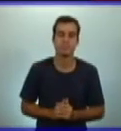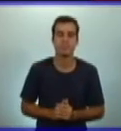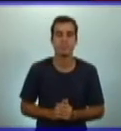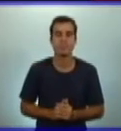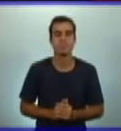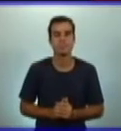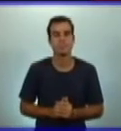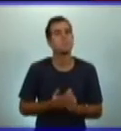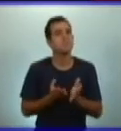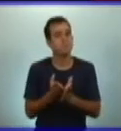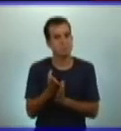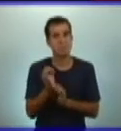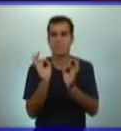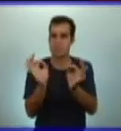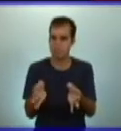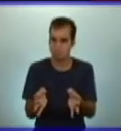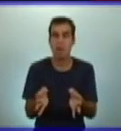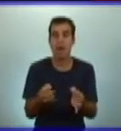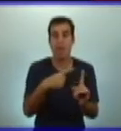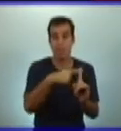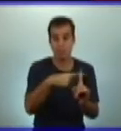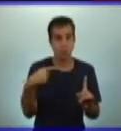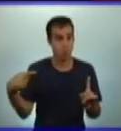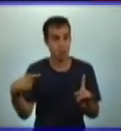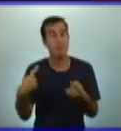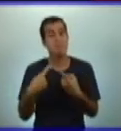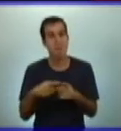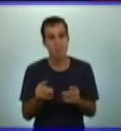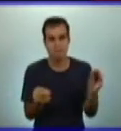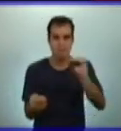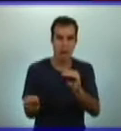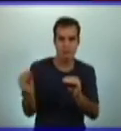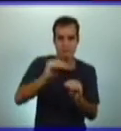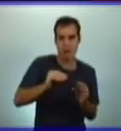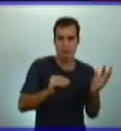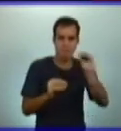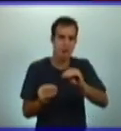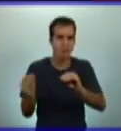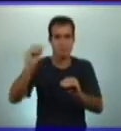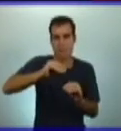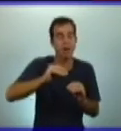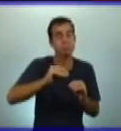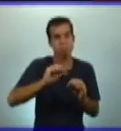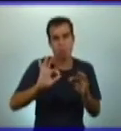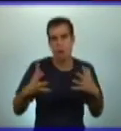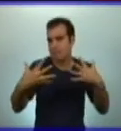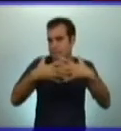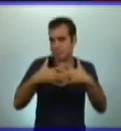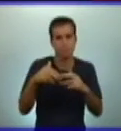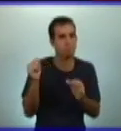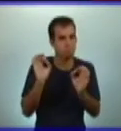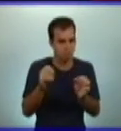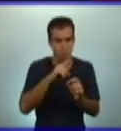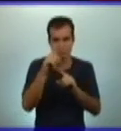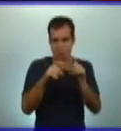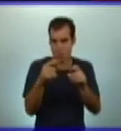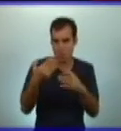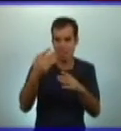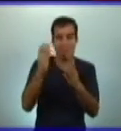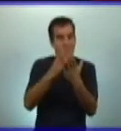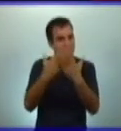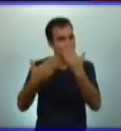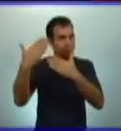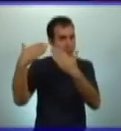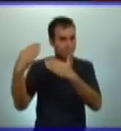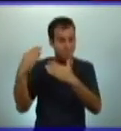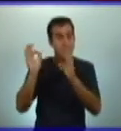la ejercitación de adición y sustracción, pero también combinar ejercicios como esto que les he pedido que lo hagan al